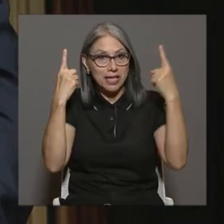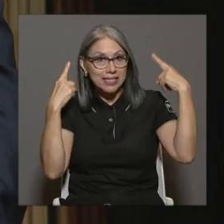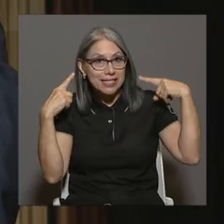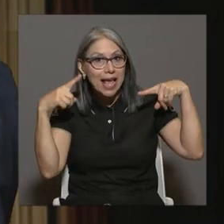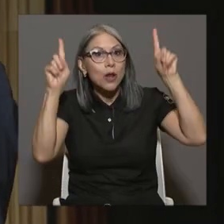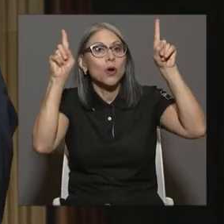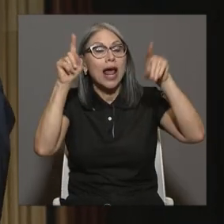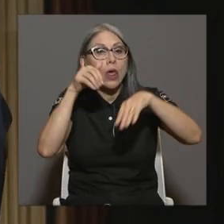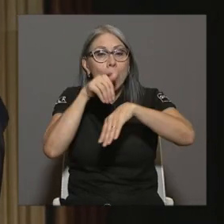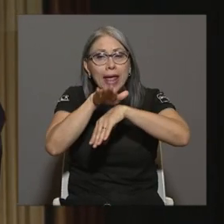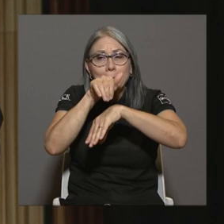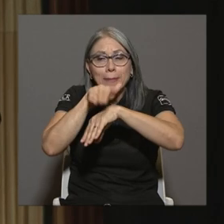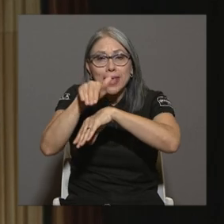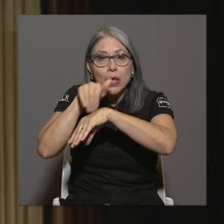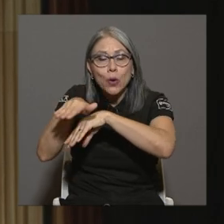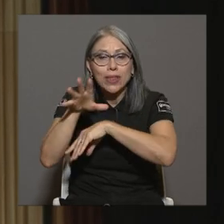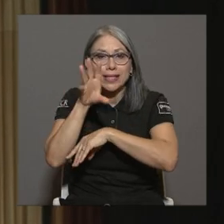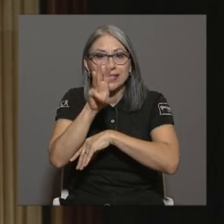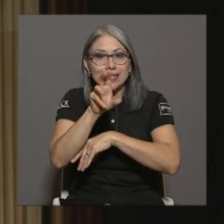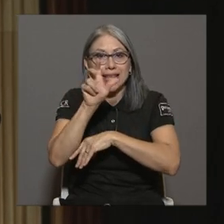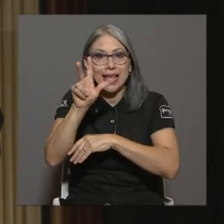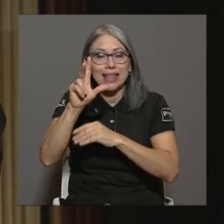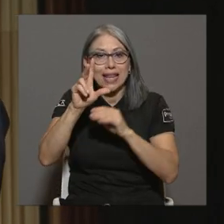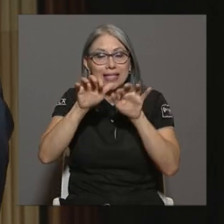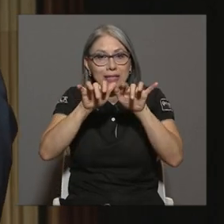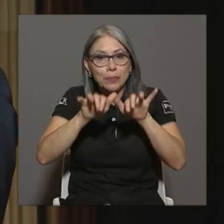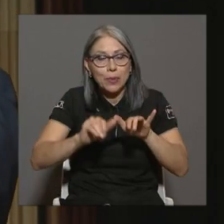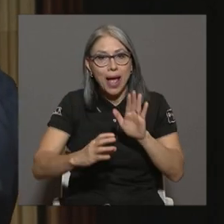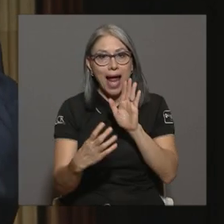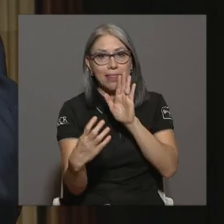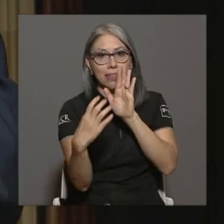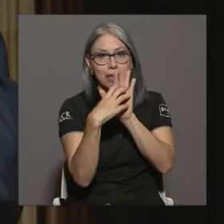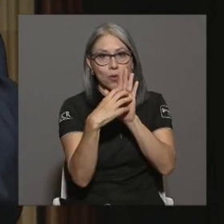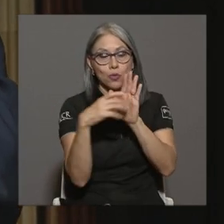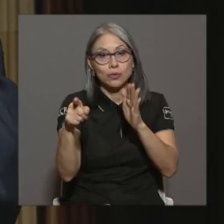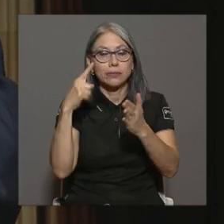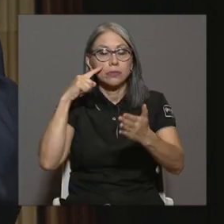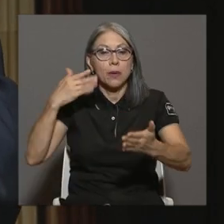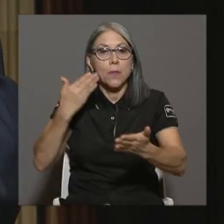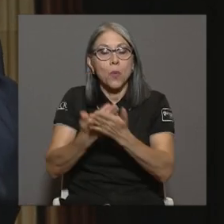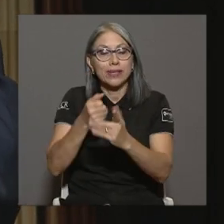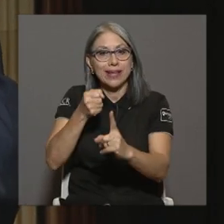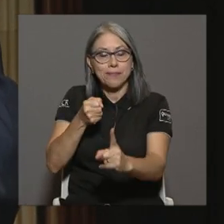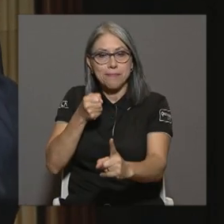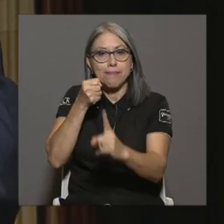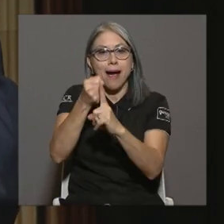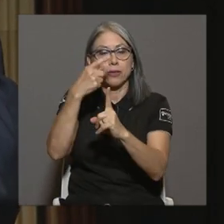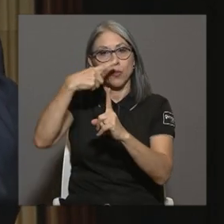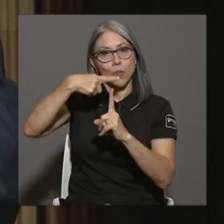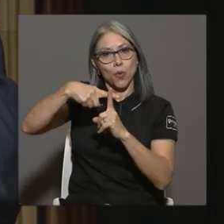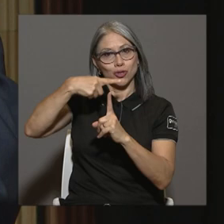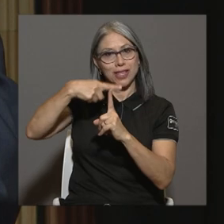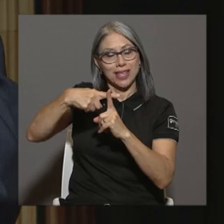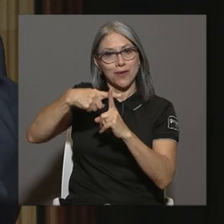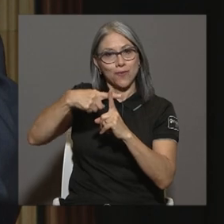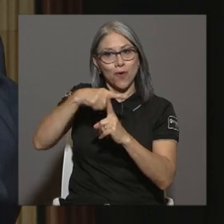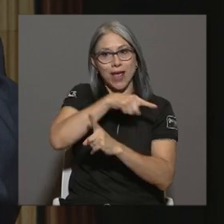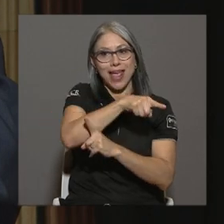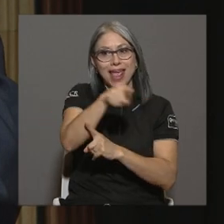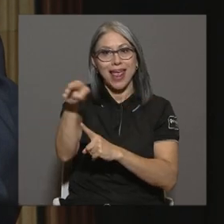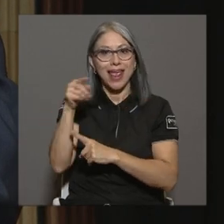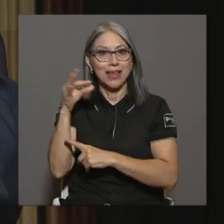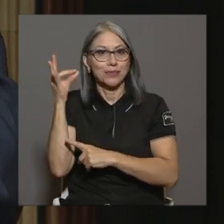envío de 63 artículos, lo cual demuestra el impacto positivo en la población